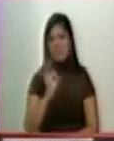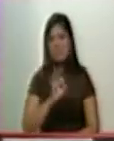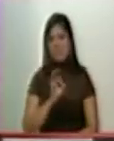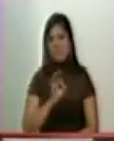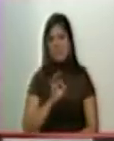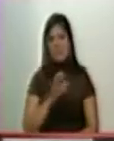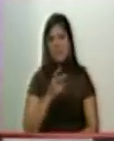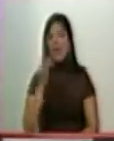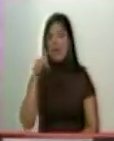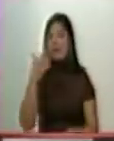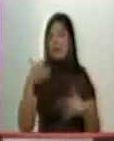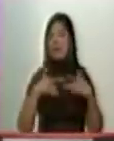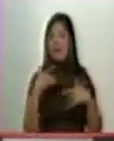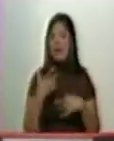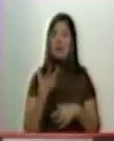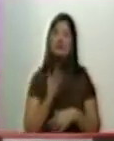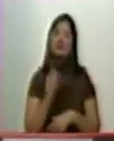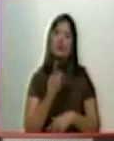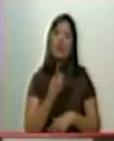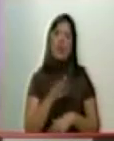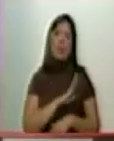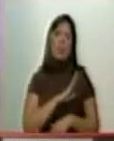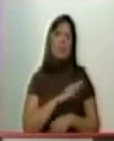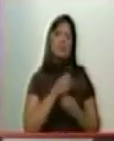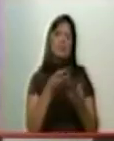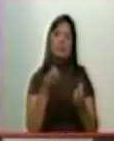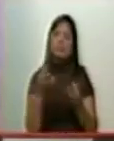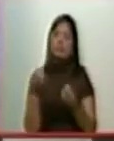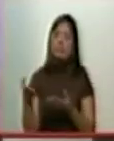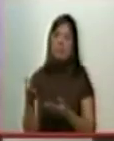no es solamente la entrega de titularidad, es la